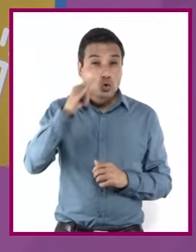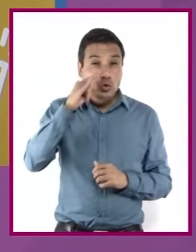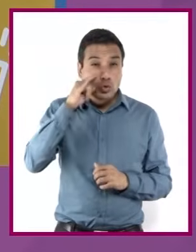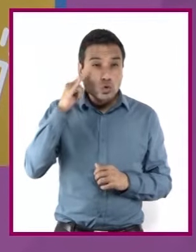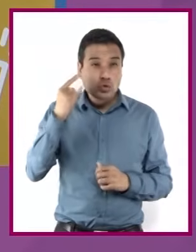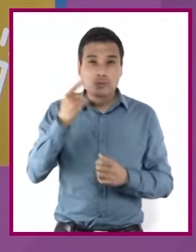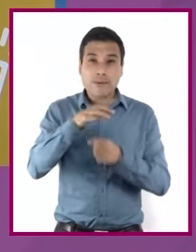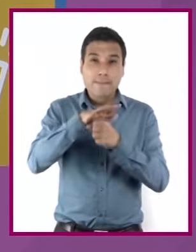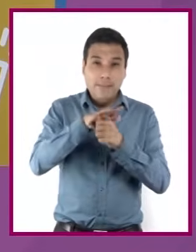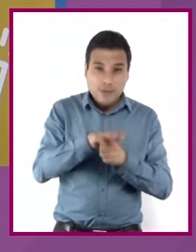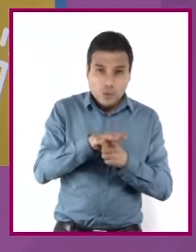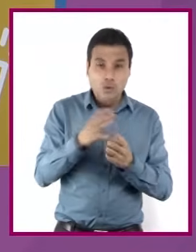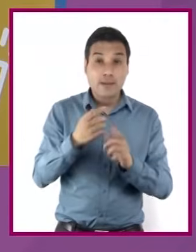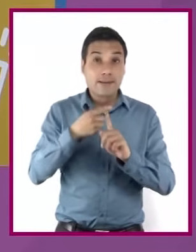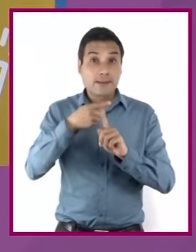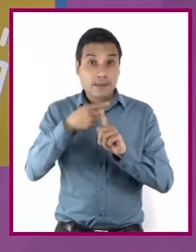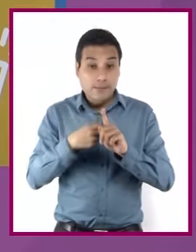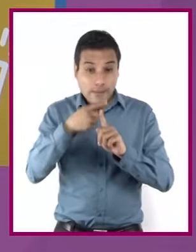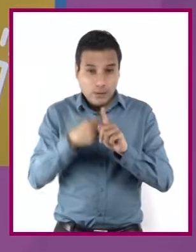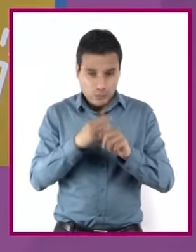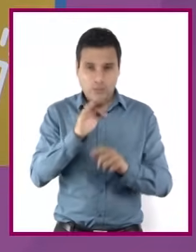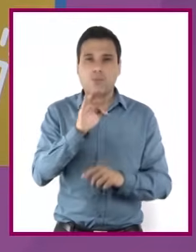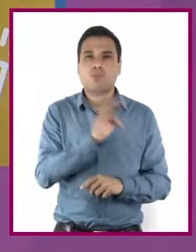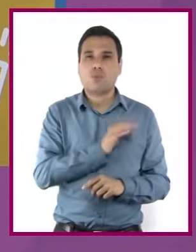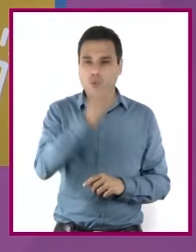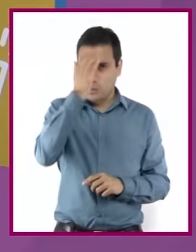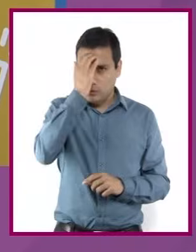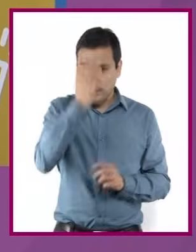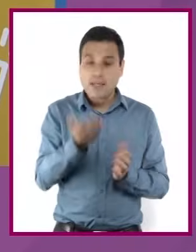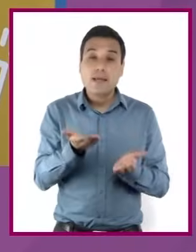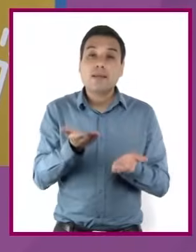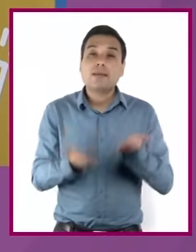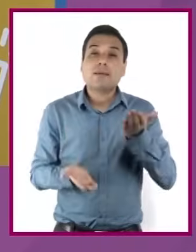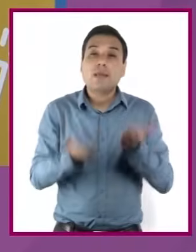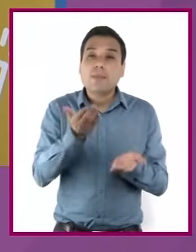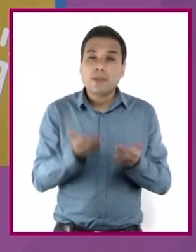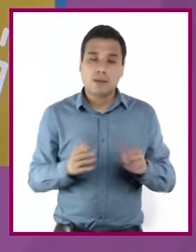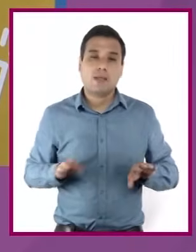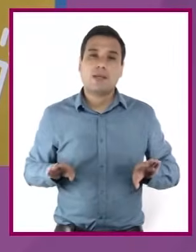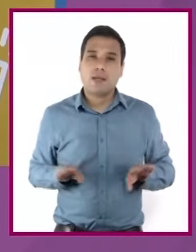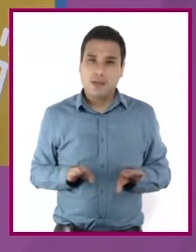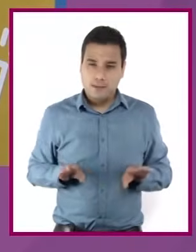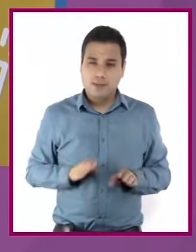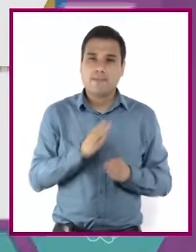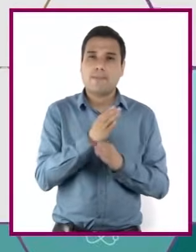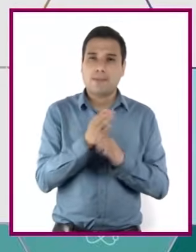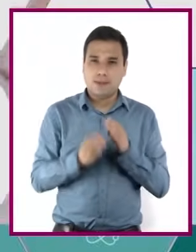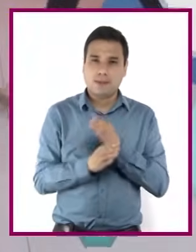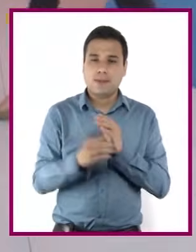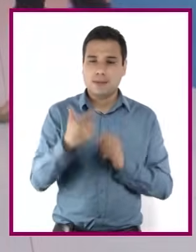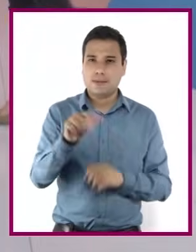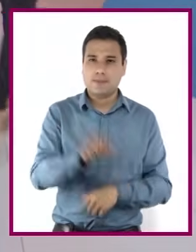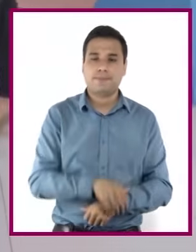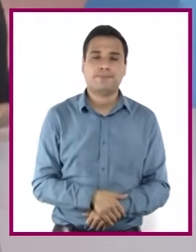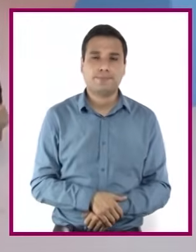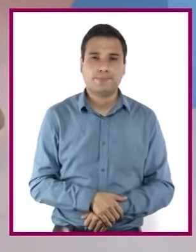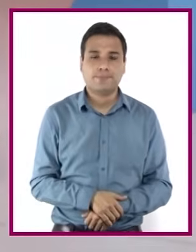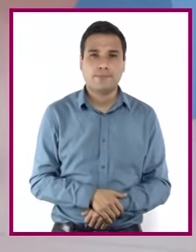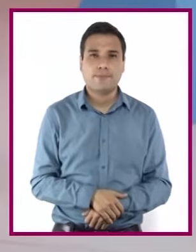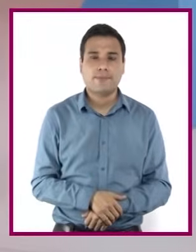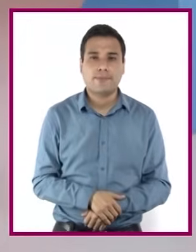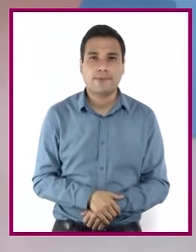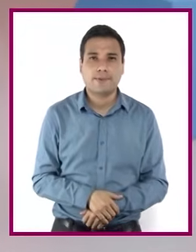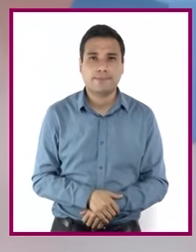presión y la temperatura en términos de las características microscópicas de la materia en estado gaseoso.